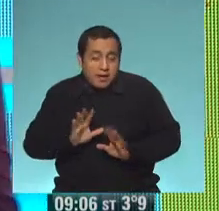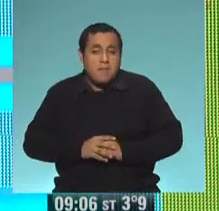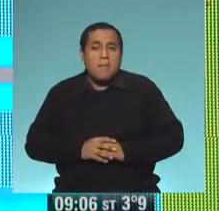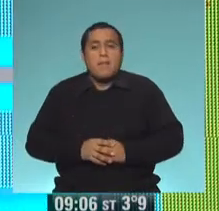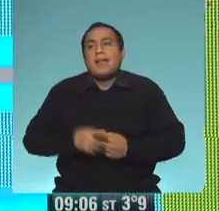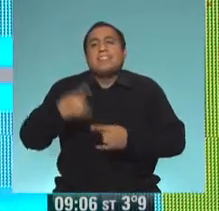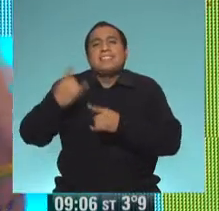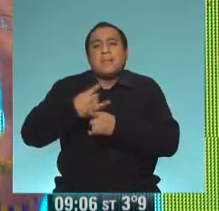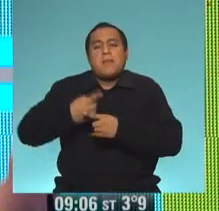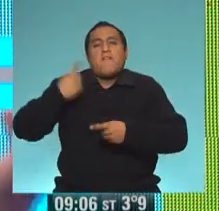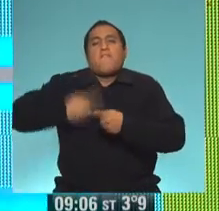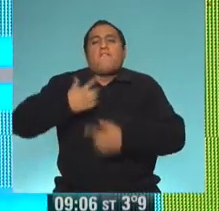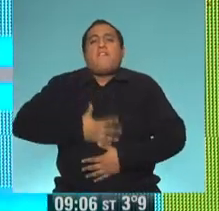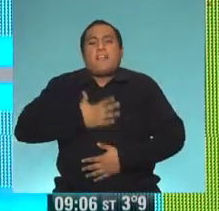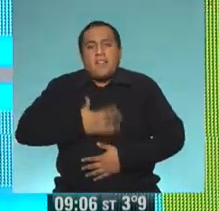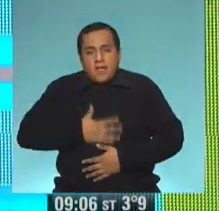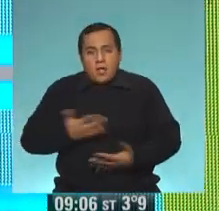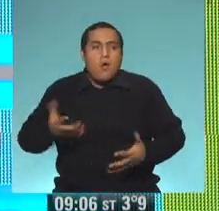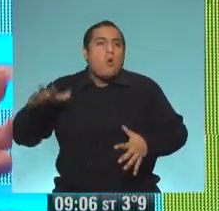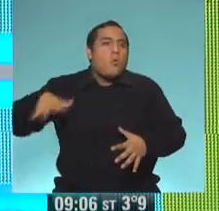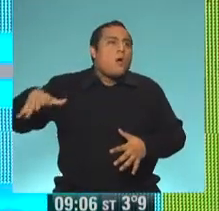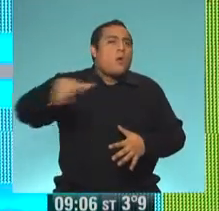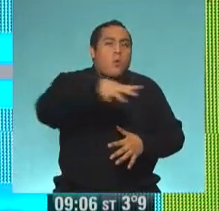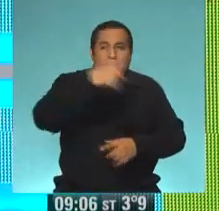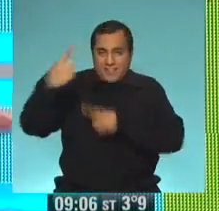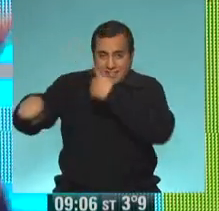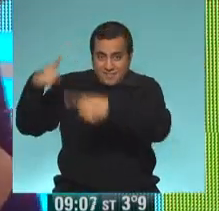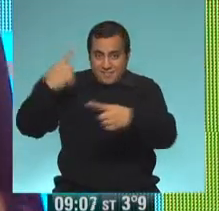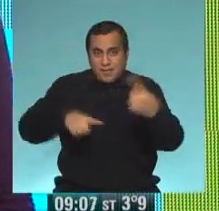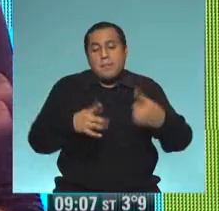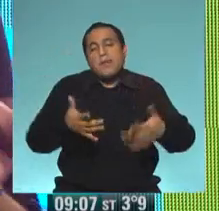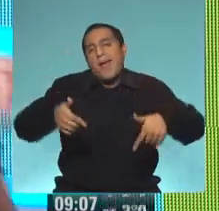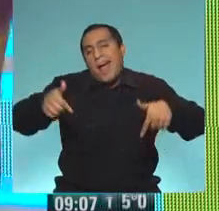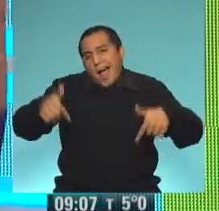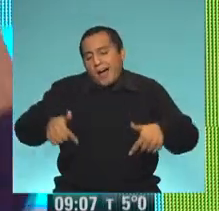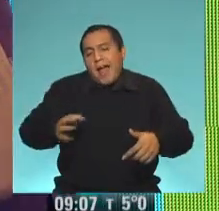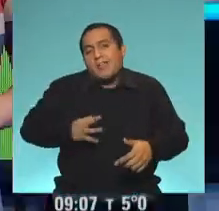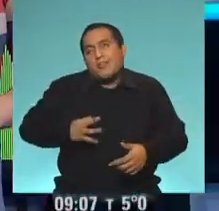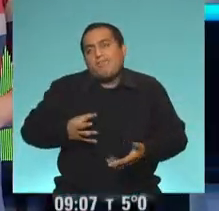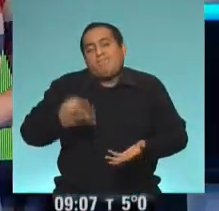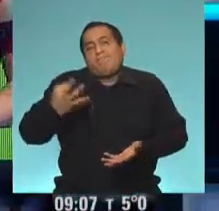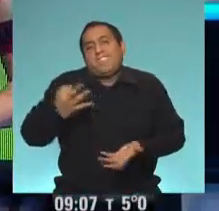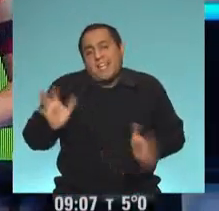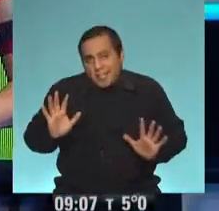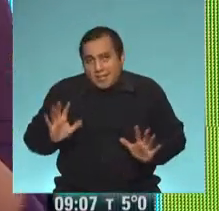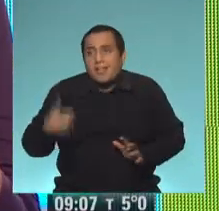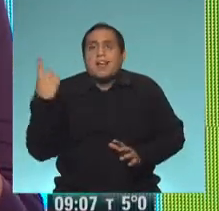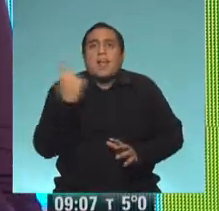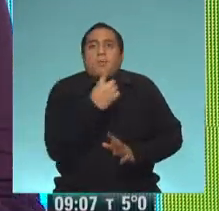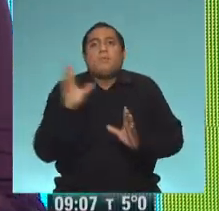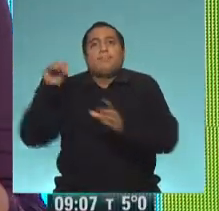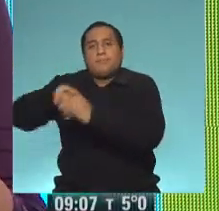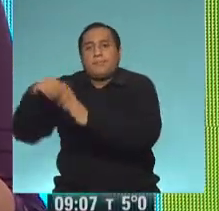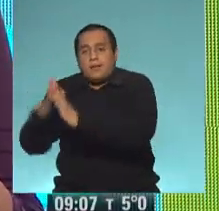hacen algún festejo especial en los distintos barrios en donde están, pero este año es especial y se quedan cada uno en sus casas.